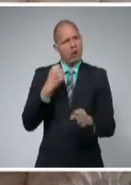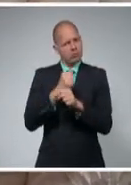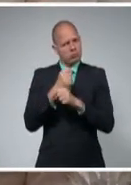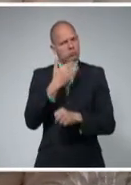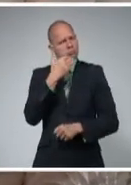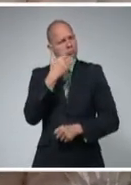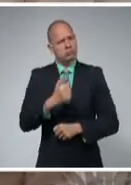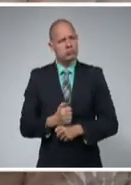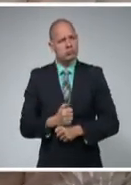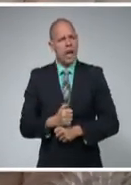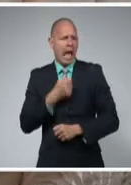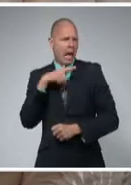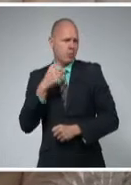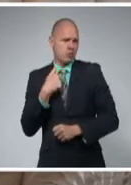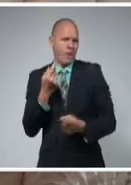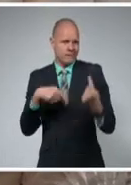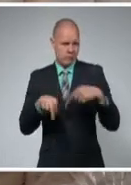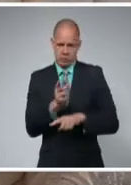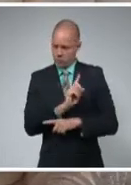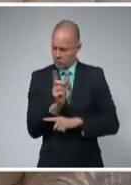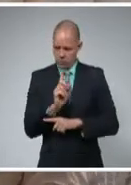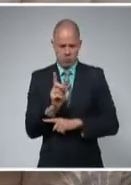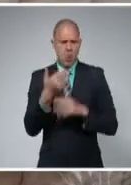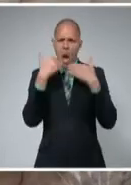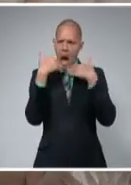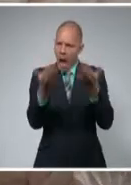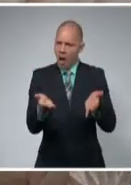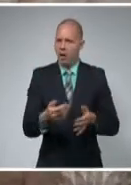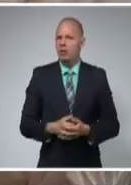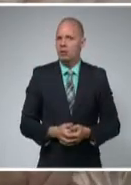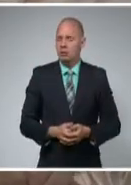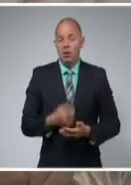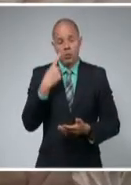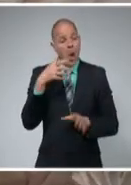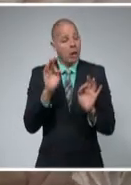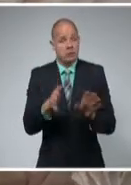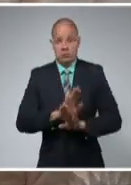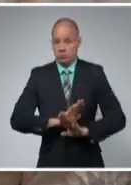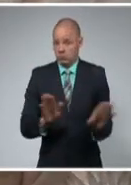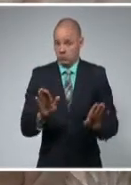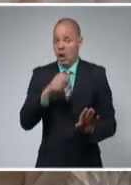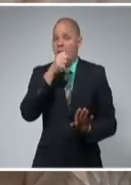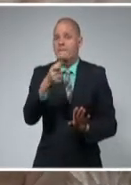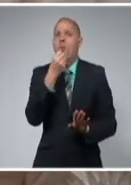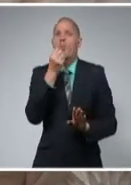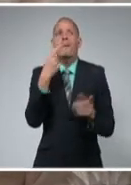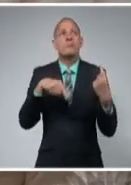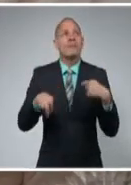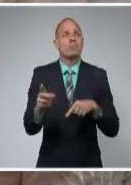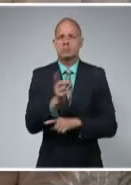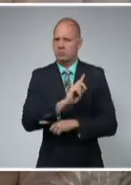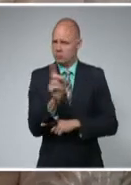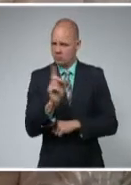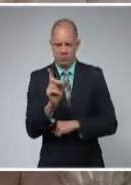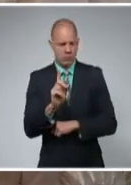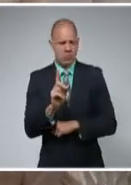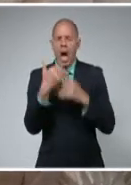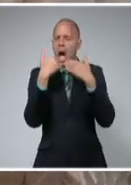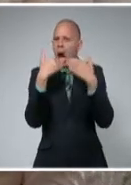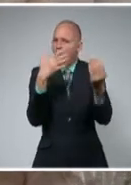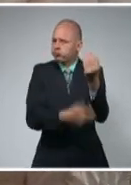afrontar la verdad y enfrentarla desde su desnudez. Yo la veo así. Con sus colores, lógicamente, pero la verdad